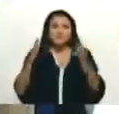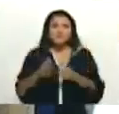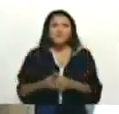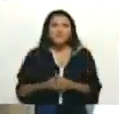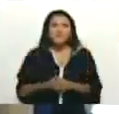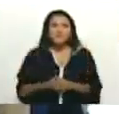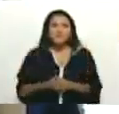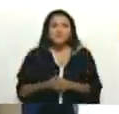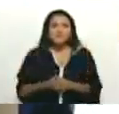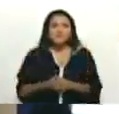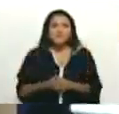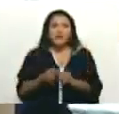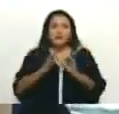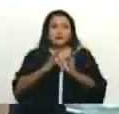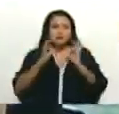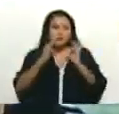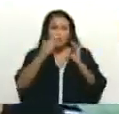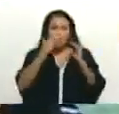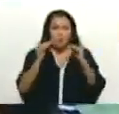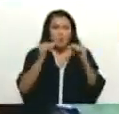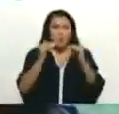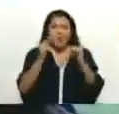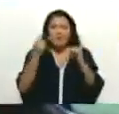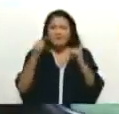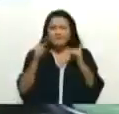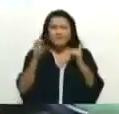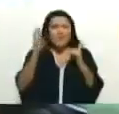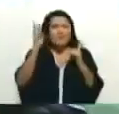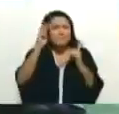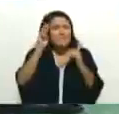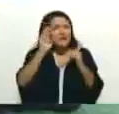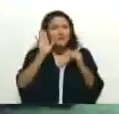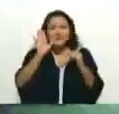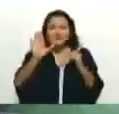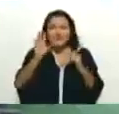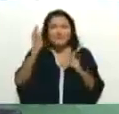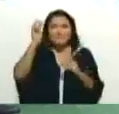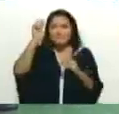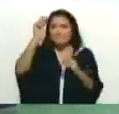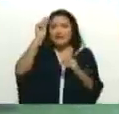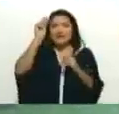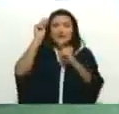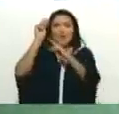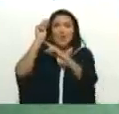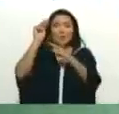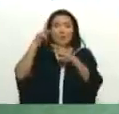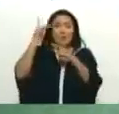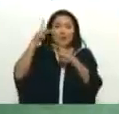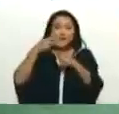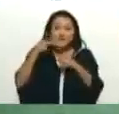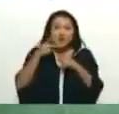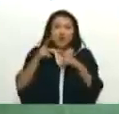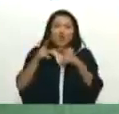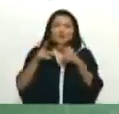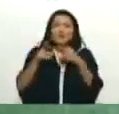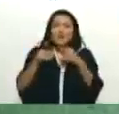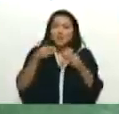gigante moral, un maestro. O sea, yo creo que no hay otra palabra. Él fue político,